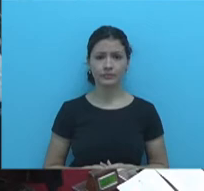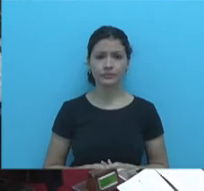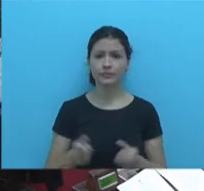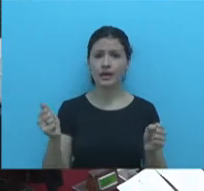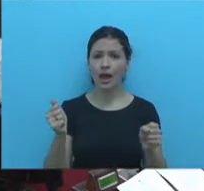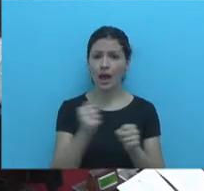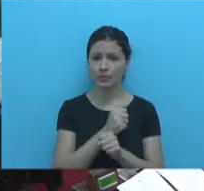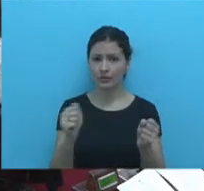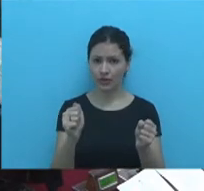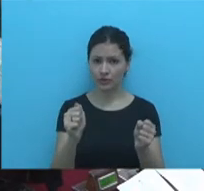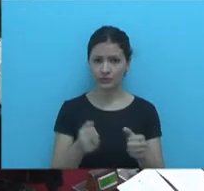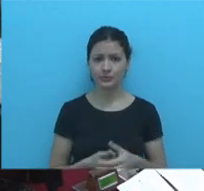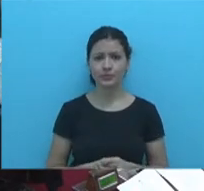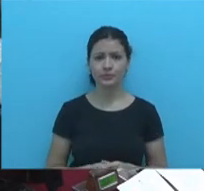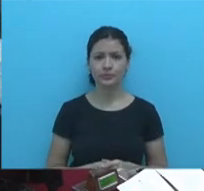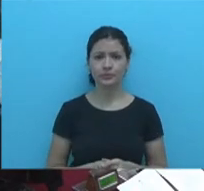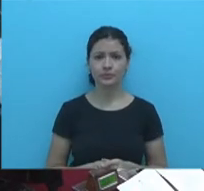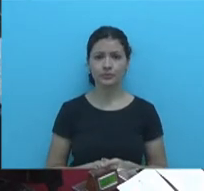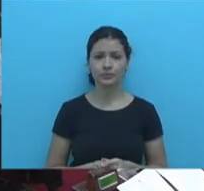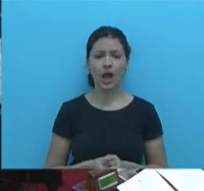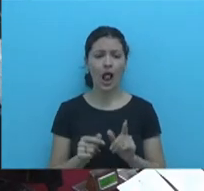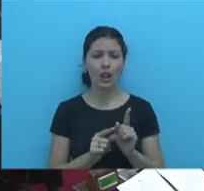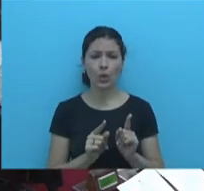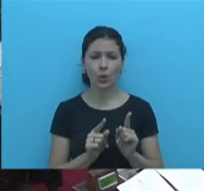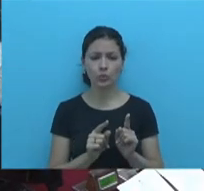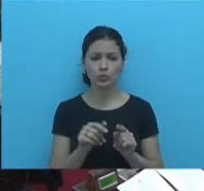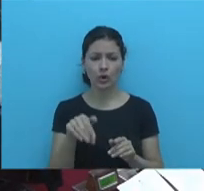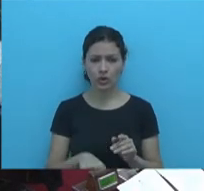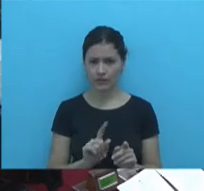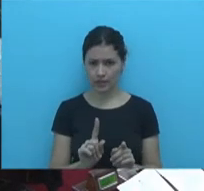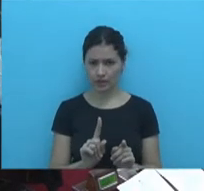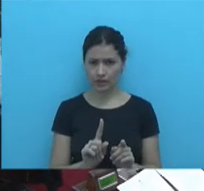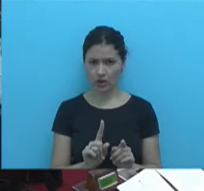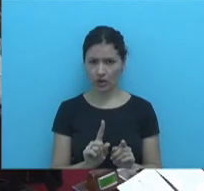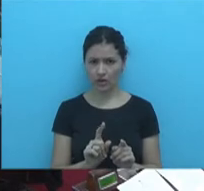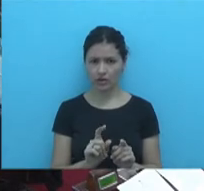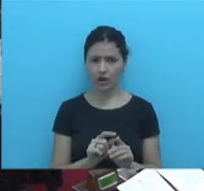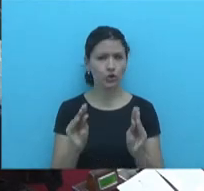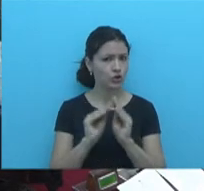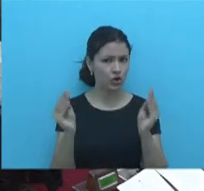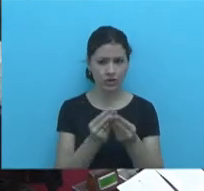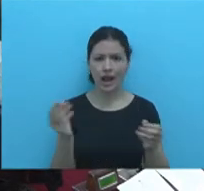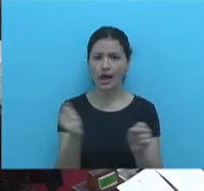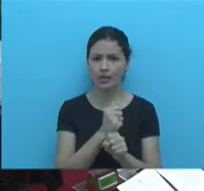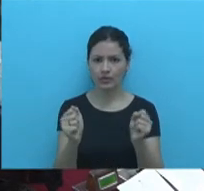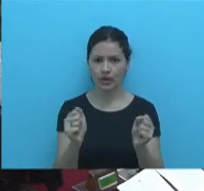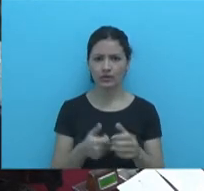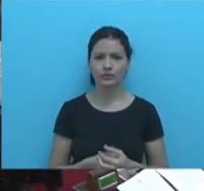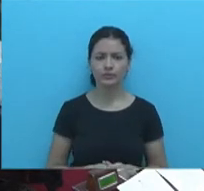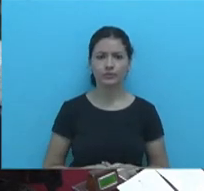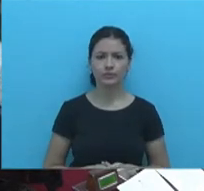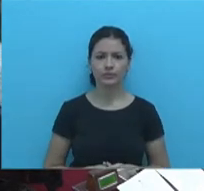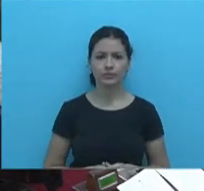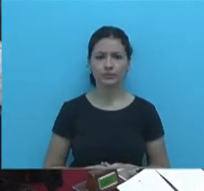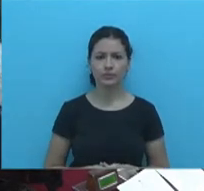¿Aprobado todos? ¿Los que no levantan la mano están de acuerdo? Sí. Por unanimidad se ha